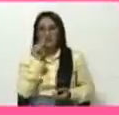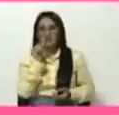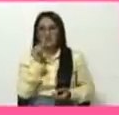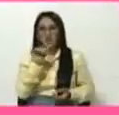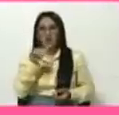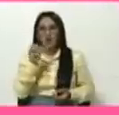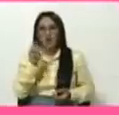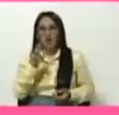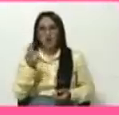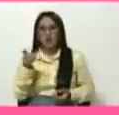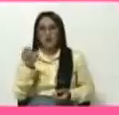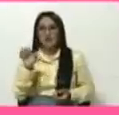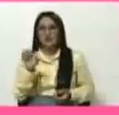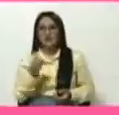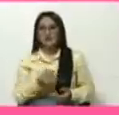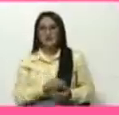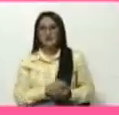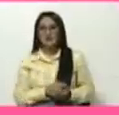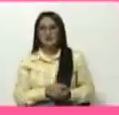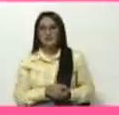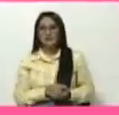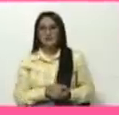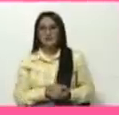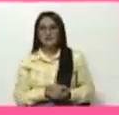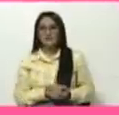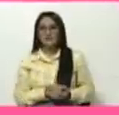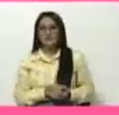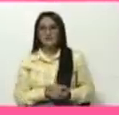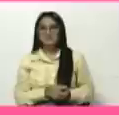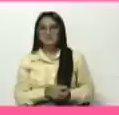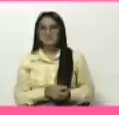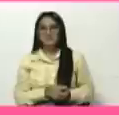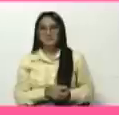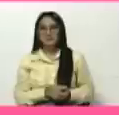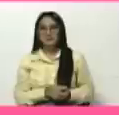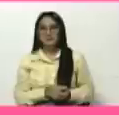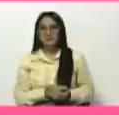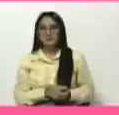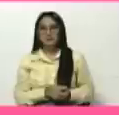Jorge. Lo veíamos allí, Jorge Pérez.